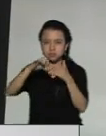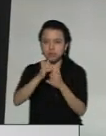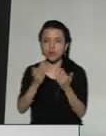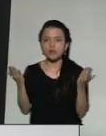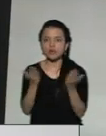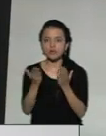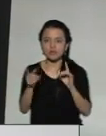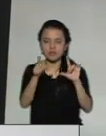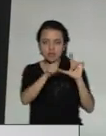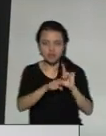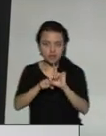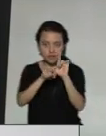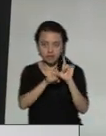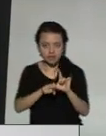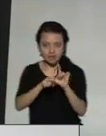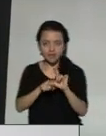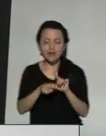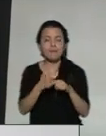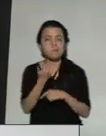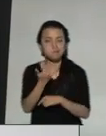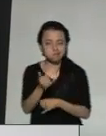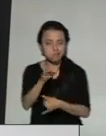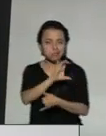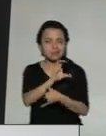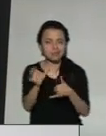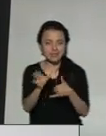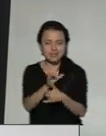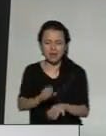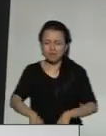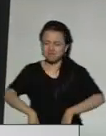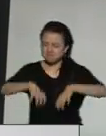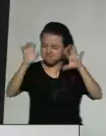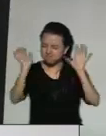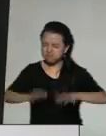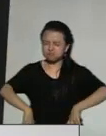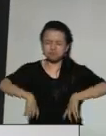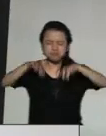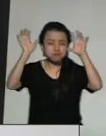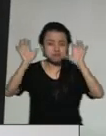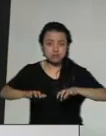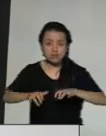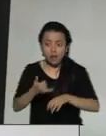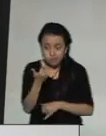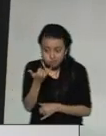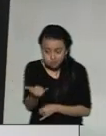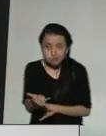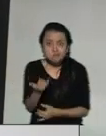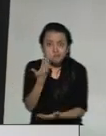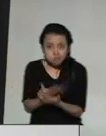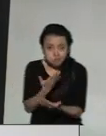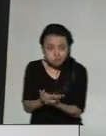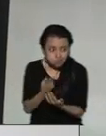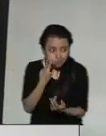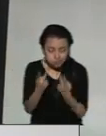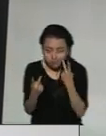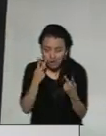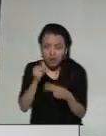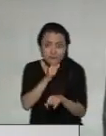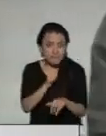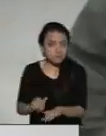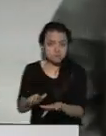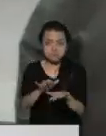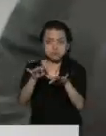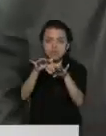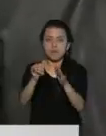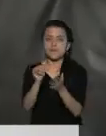La Guajira y en la zona Caribe, donde se espera fuertes lluvias y además inundaciones que ya estamos viendo se están presentando justamente en La Guajira.